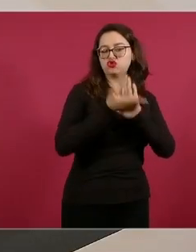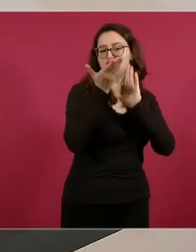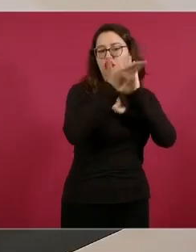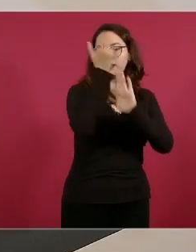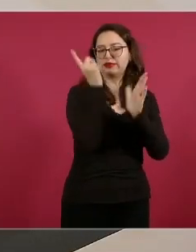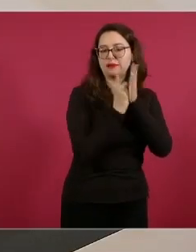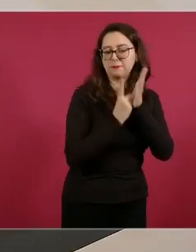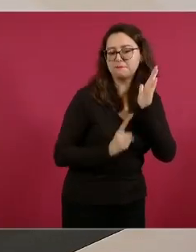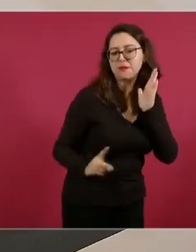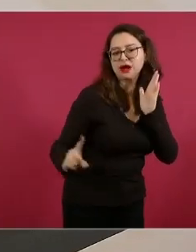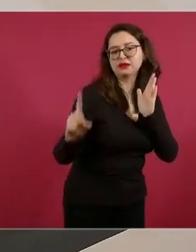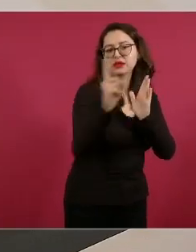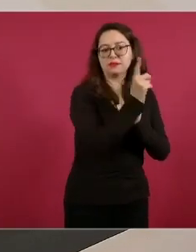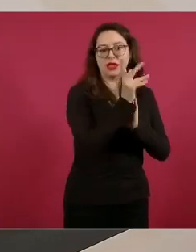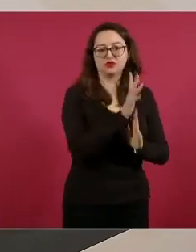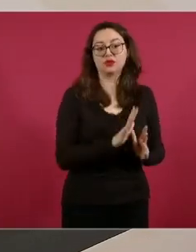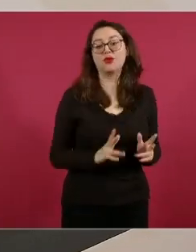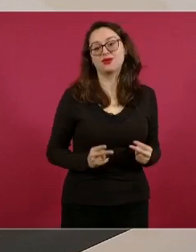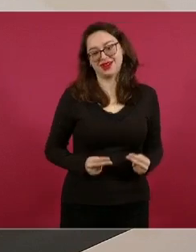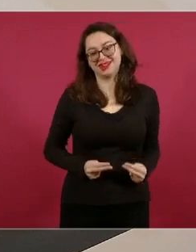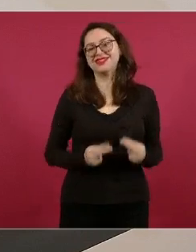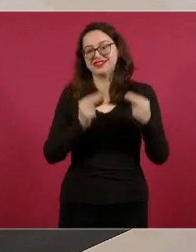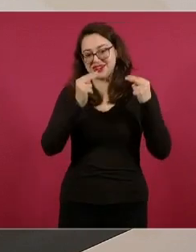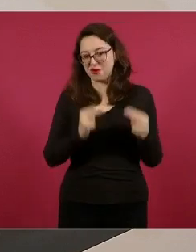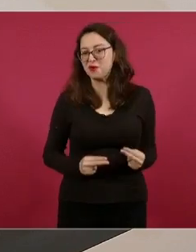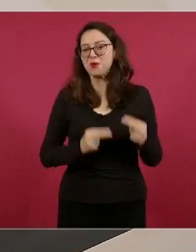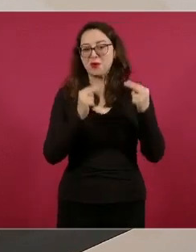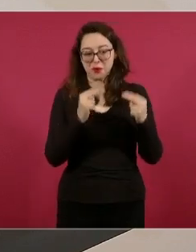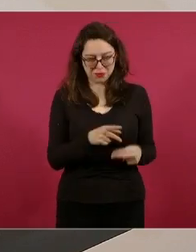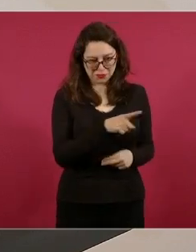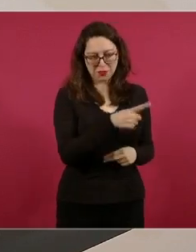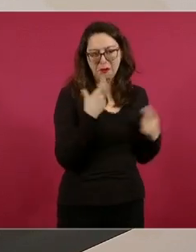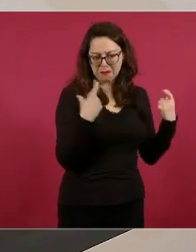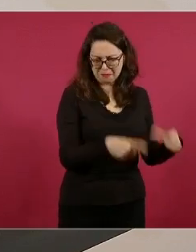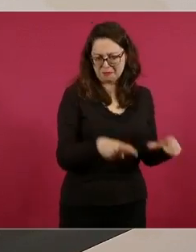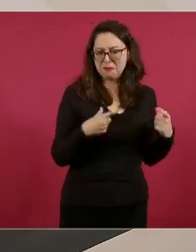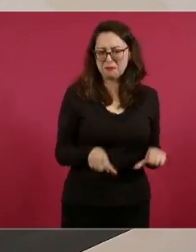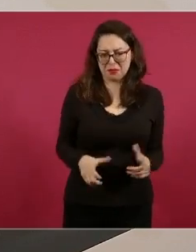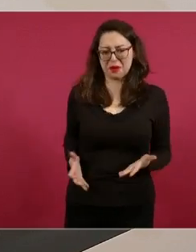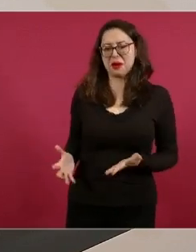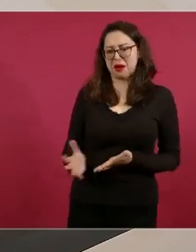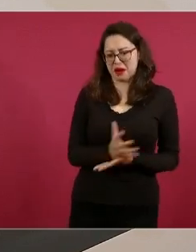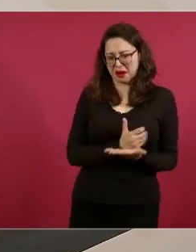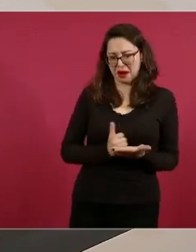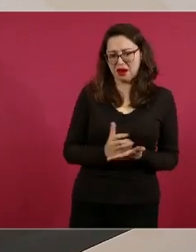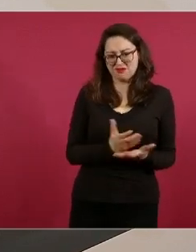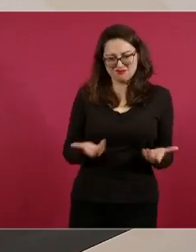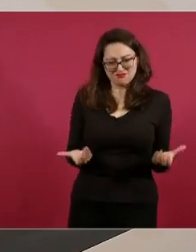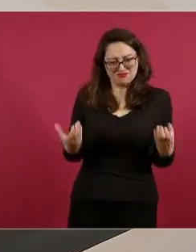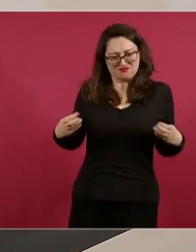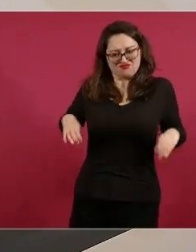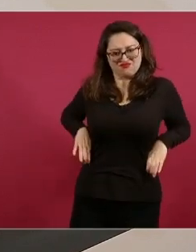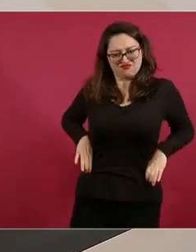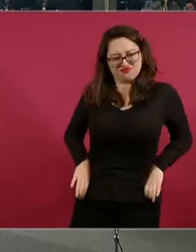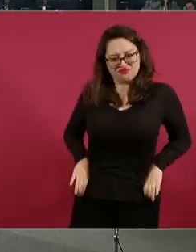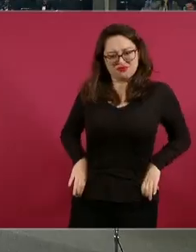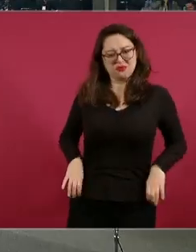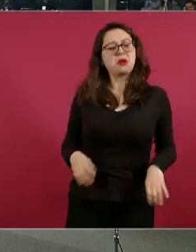Y era pues muy buen negocio para unos cuantos, pero muy mal negocio para los